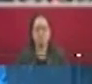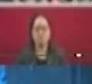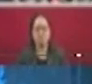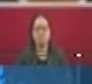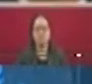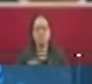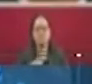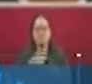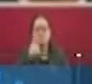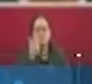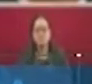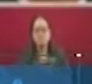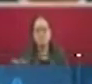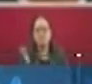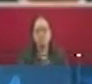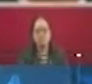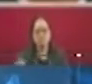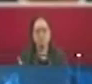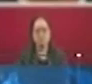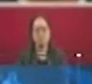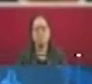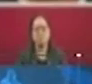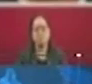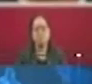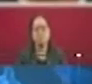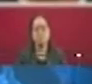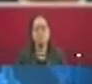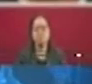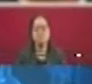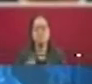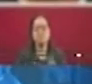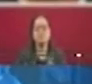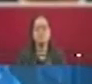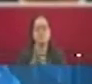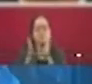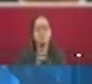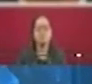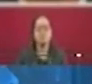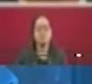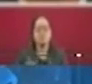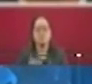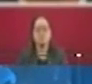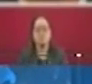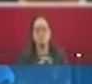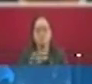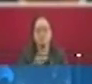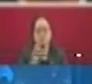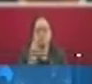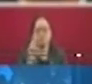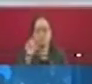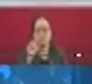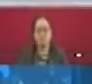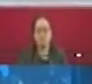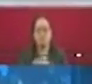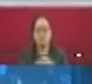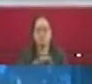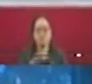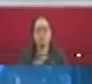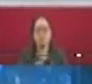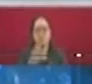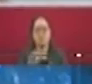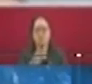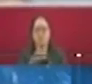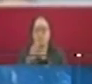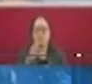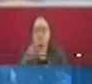también tengo yo que platicarlo en asistencia de la verdad. A ver.